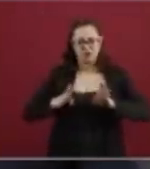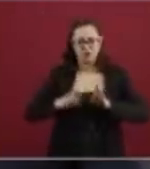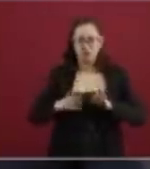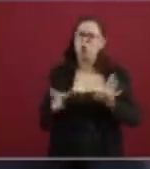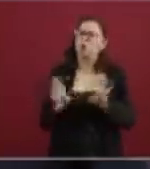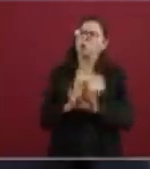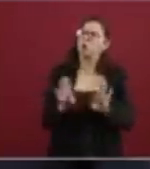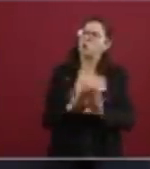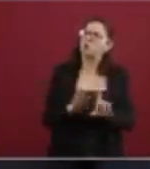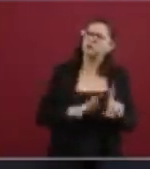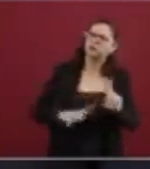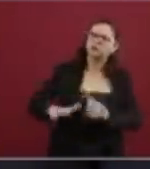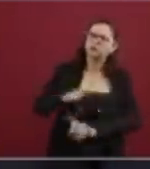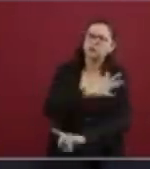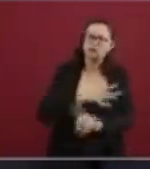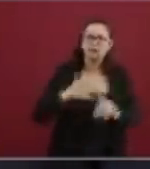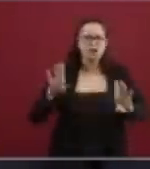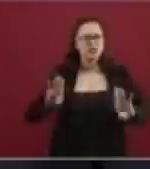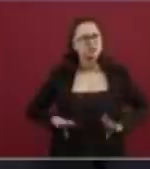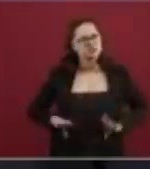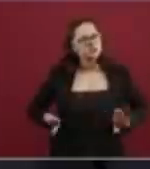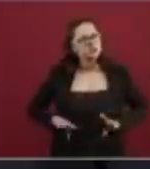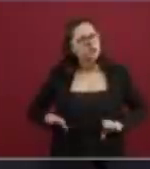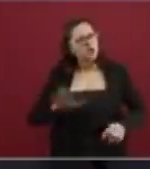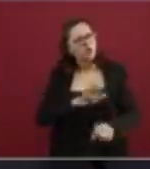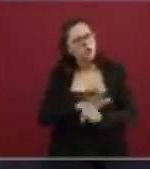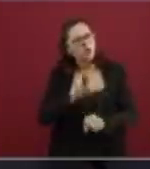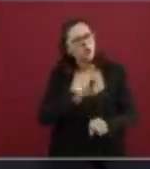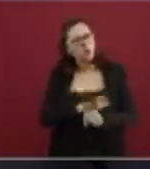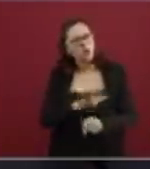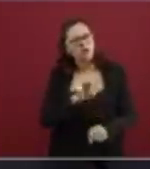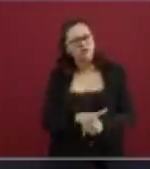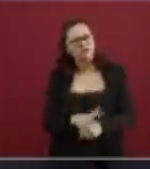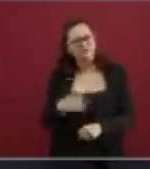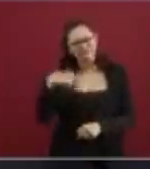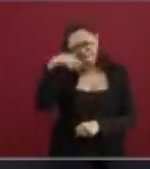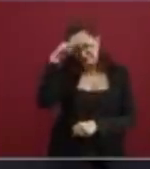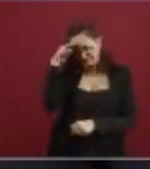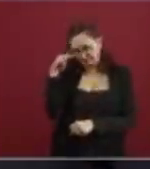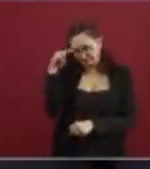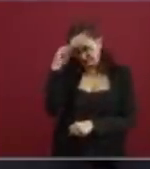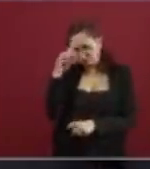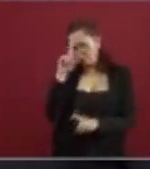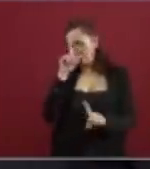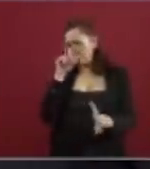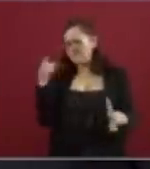condiciones, qué características, en qué sentido